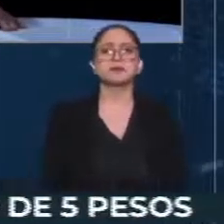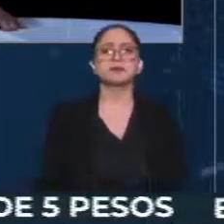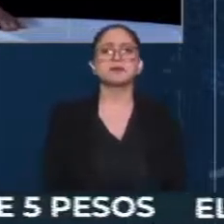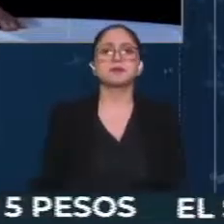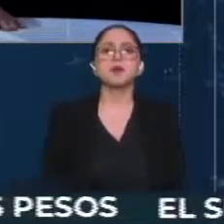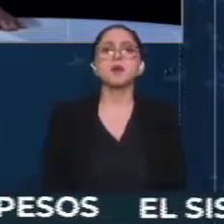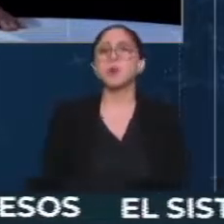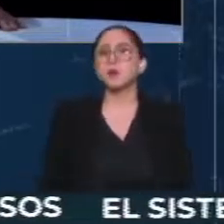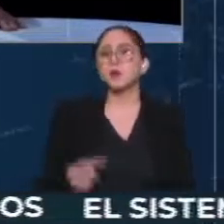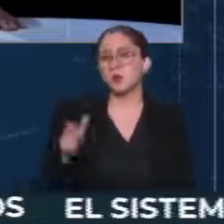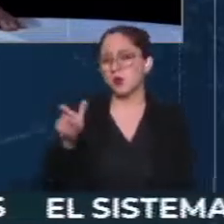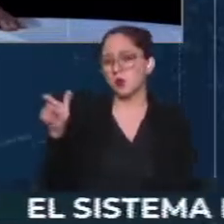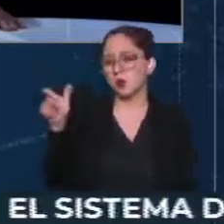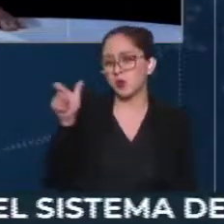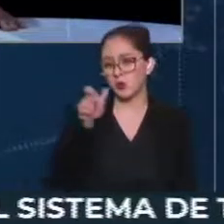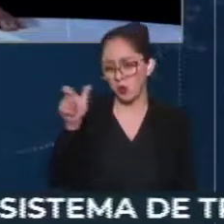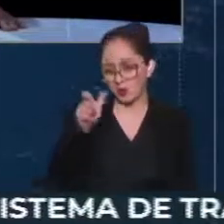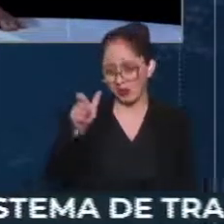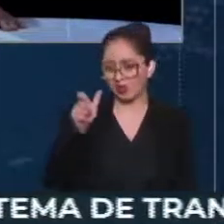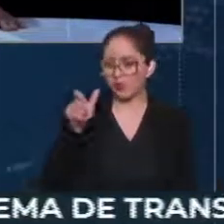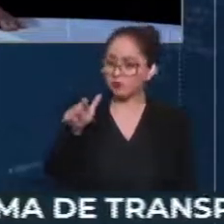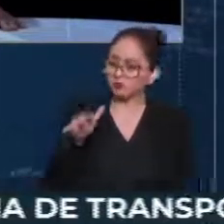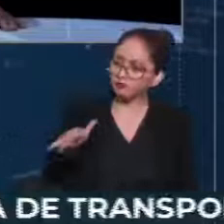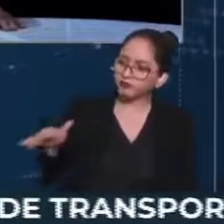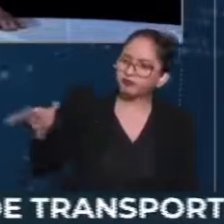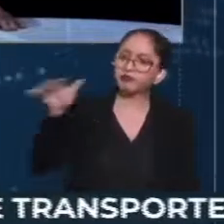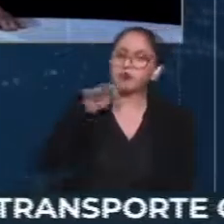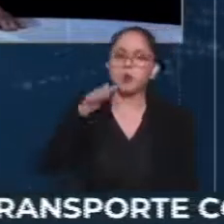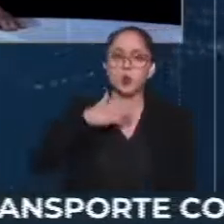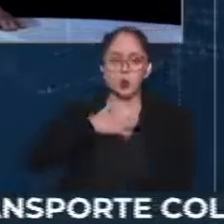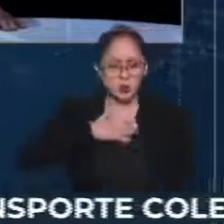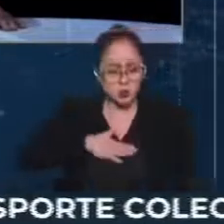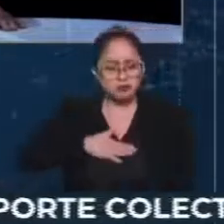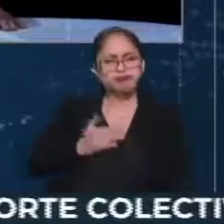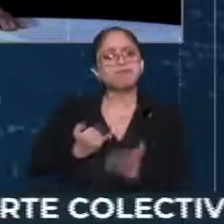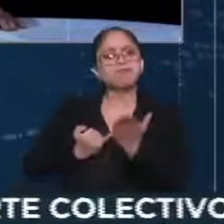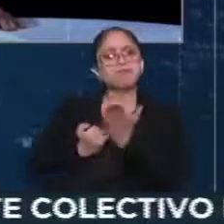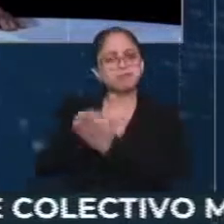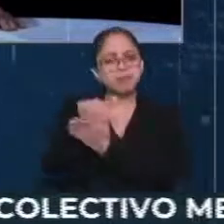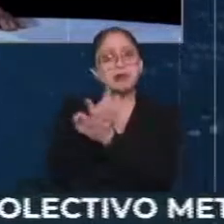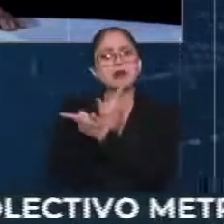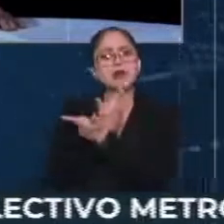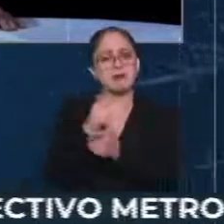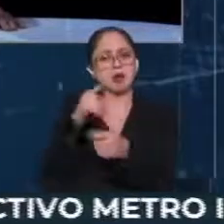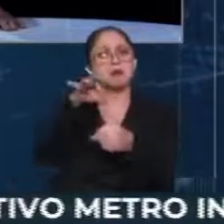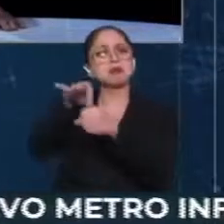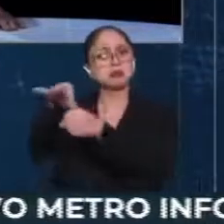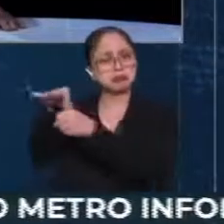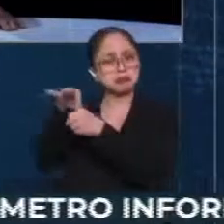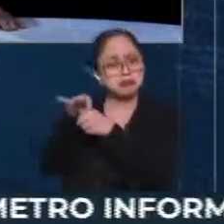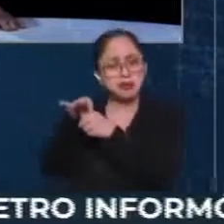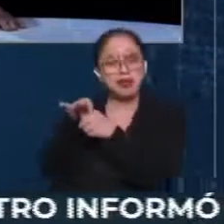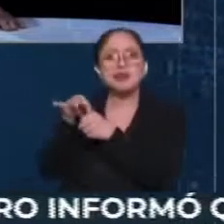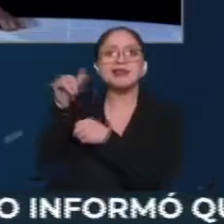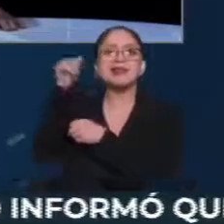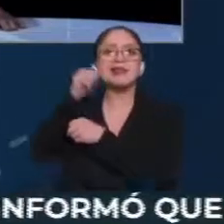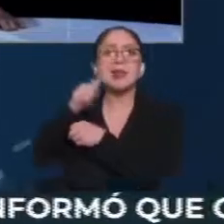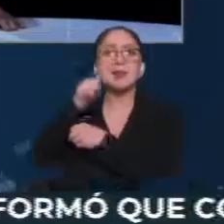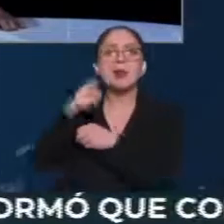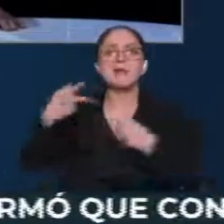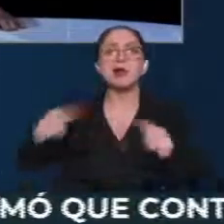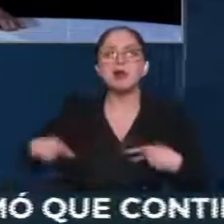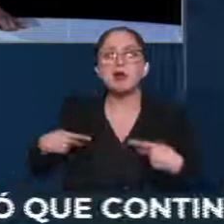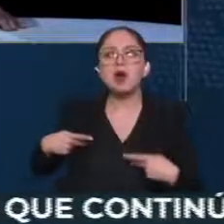países, Juan, siempre hay esa posibilidad. Cuando verdaderamente hay libertad y hay democracia,